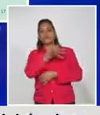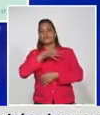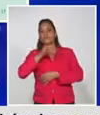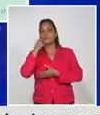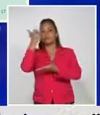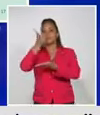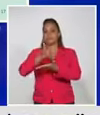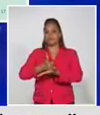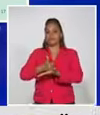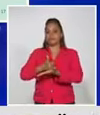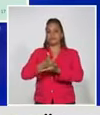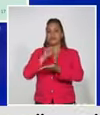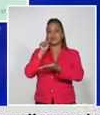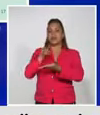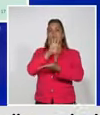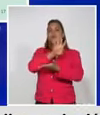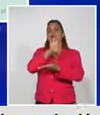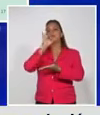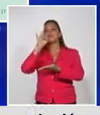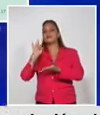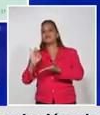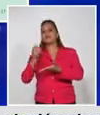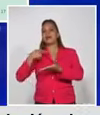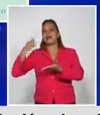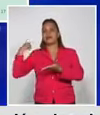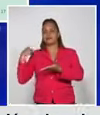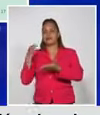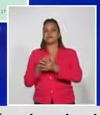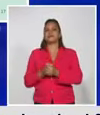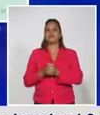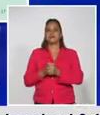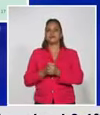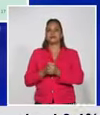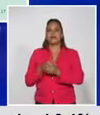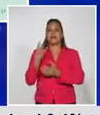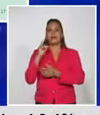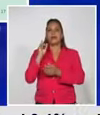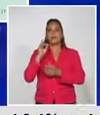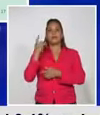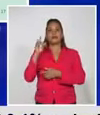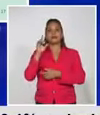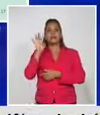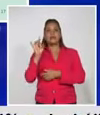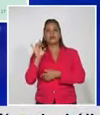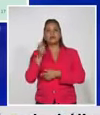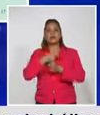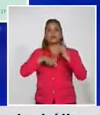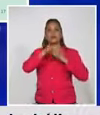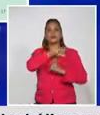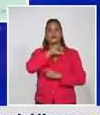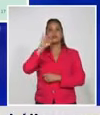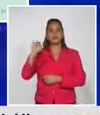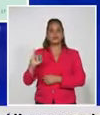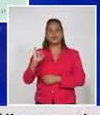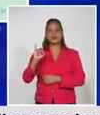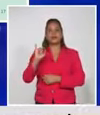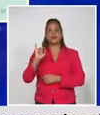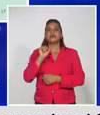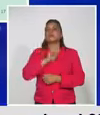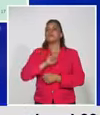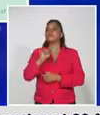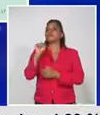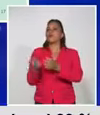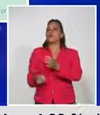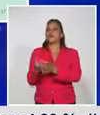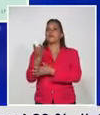cabecera, 47 ayer, Palma Soriano 15, Contramaestre 6, Songoramaya 5,